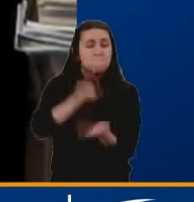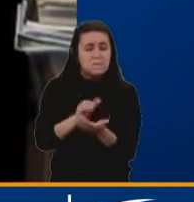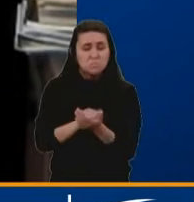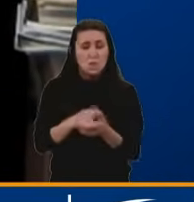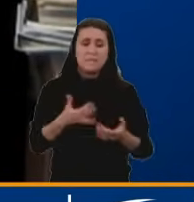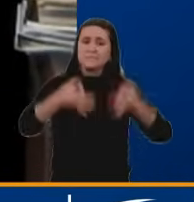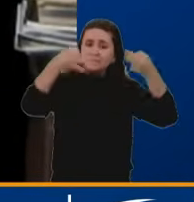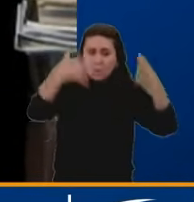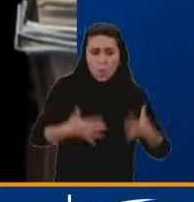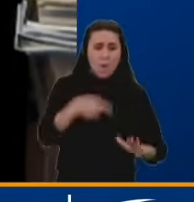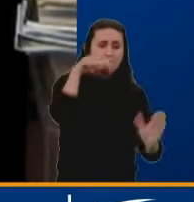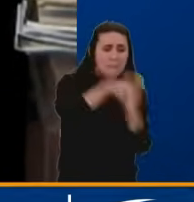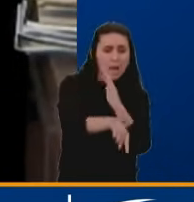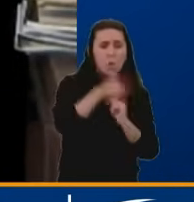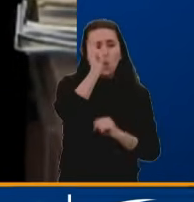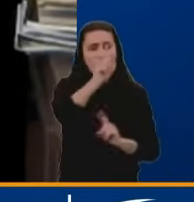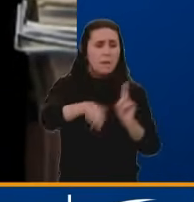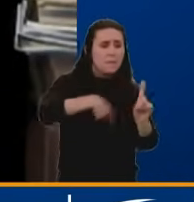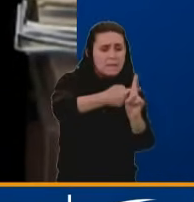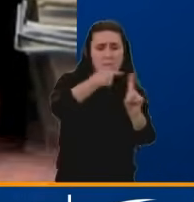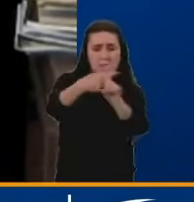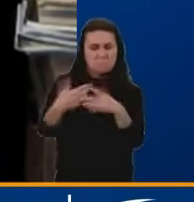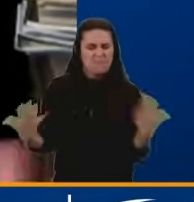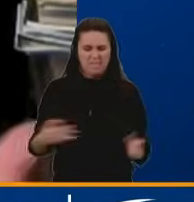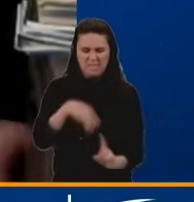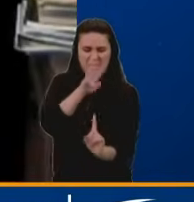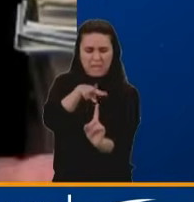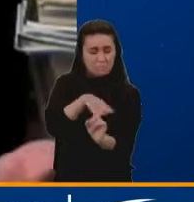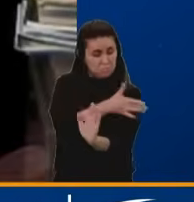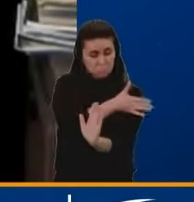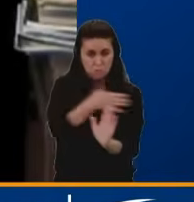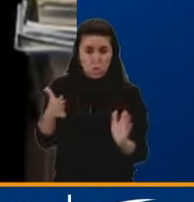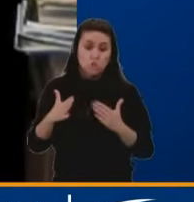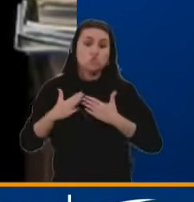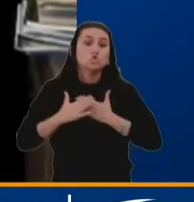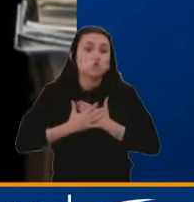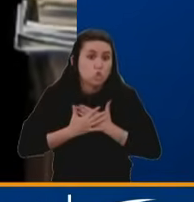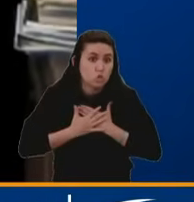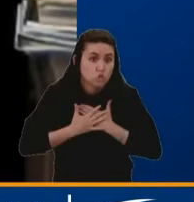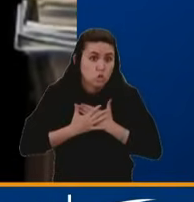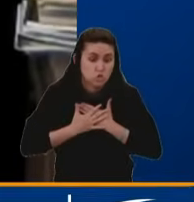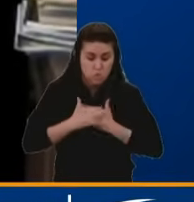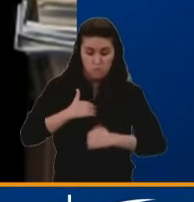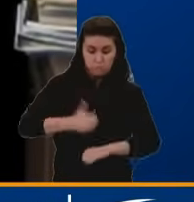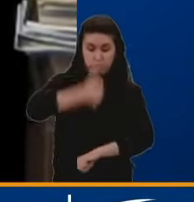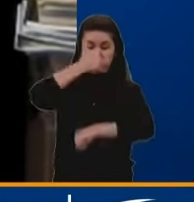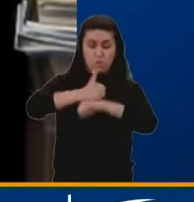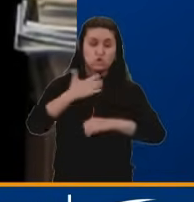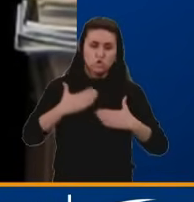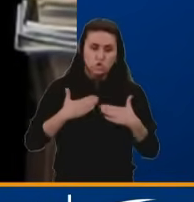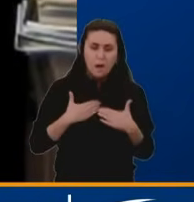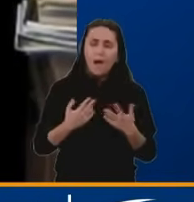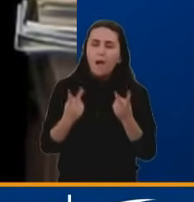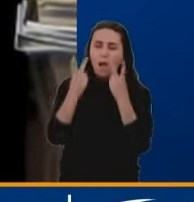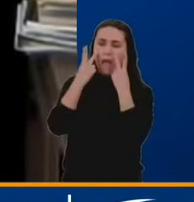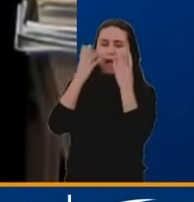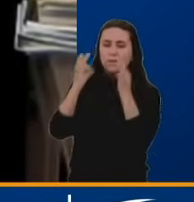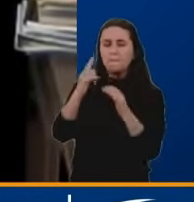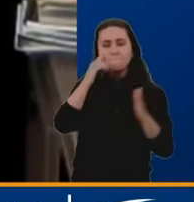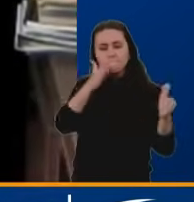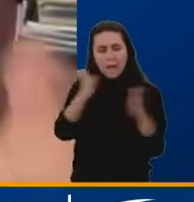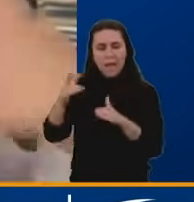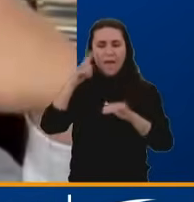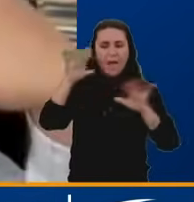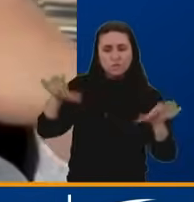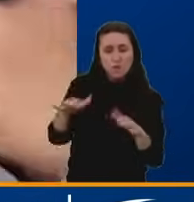seguridad en las cárceles y no conozco yo por lo menos como autoridad acciones o un plan que lo hayan desplegado